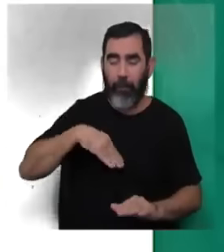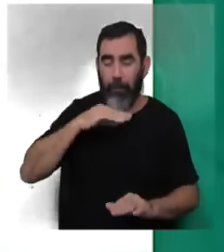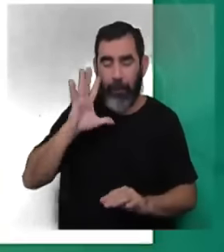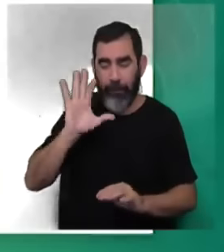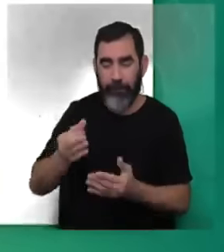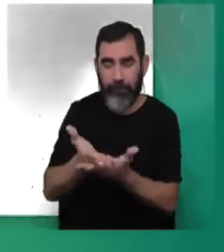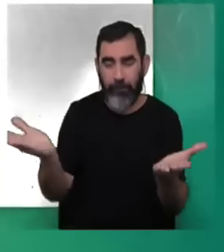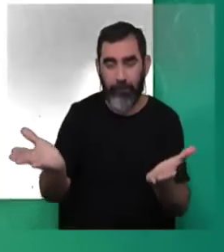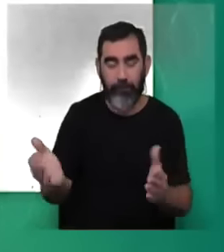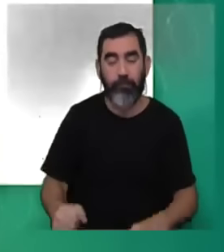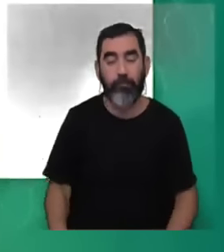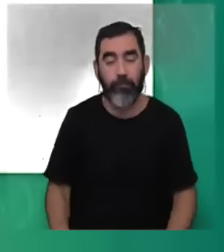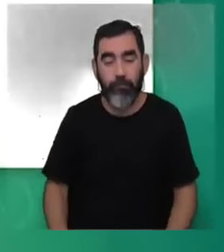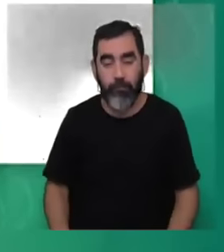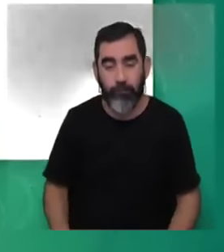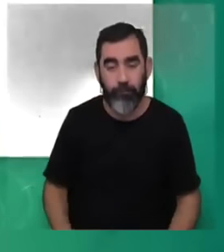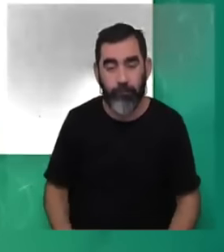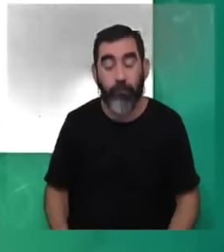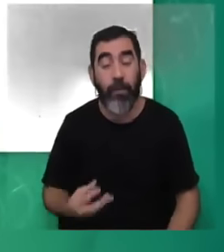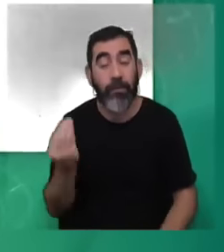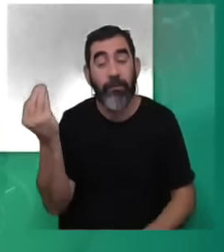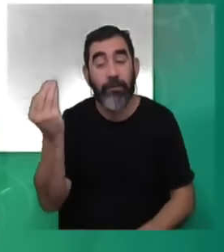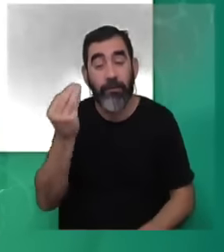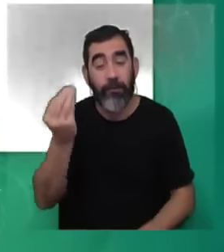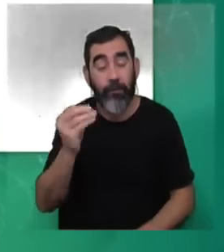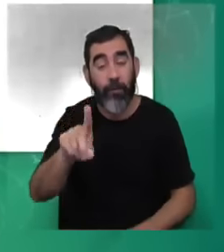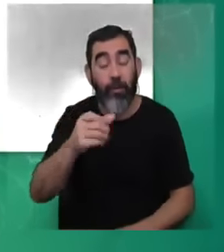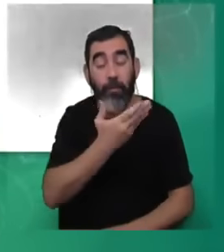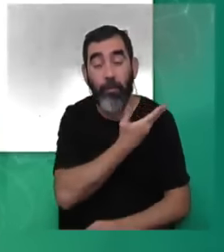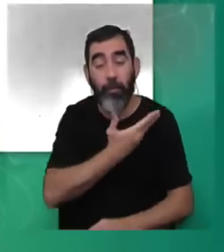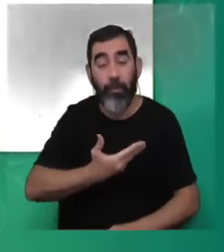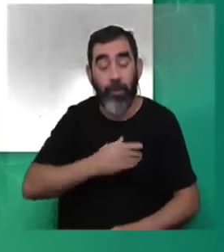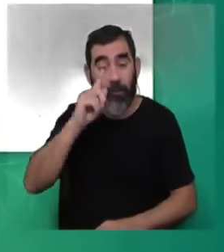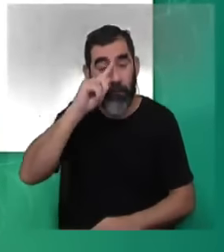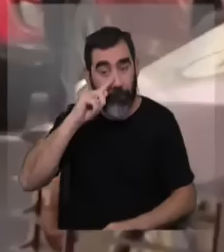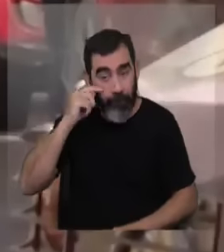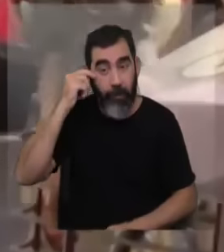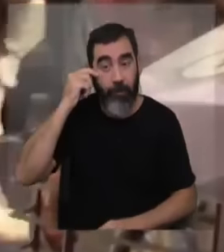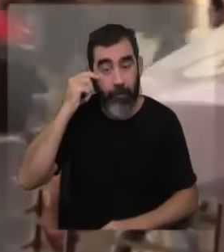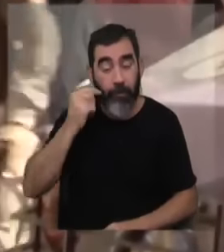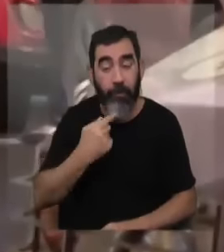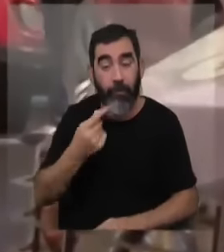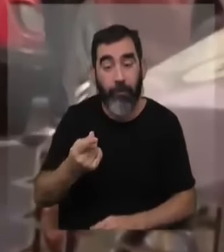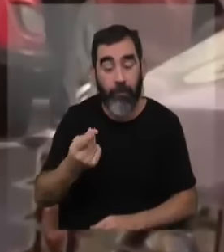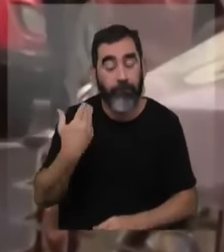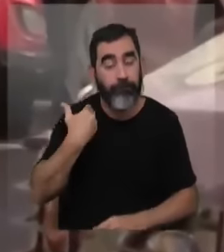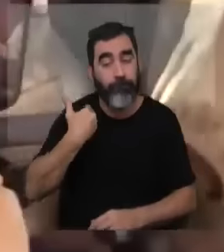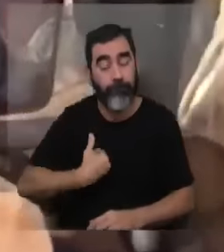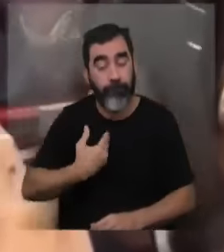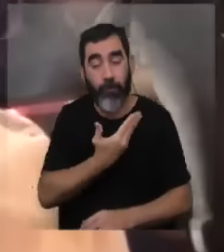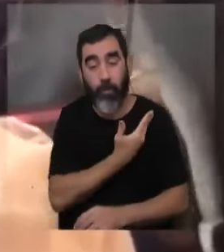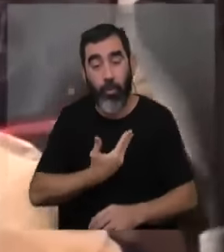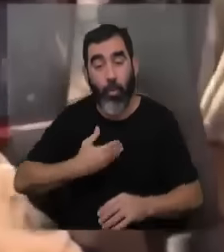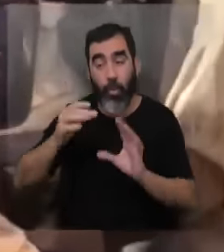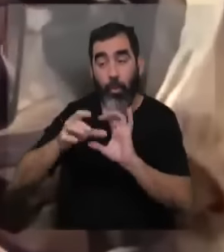vista aseveró el mandatario luego que el sábado pasado el expresidente Alberto Fernández considerara lamentable que el gobierno